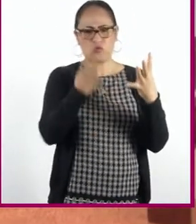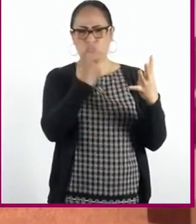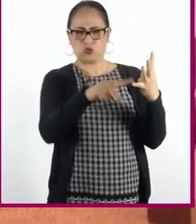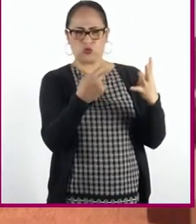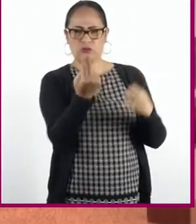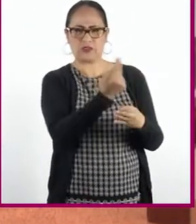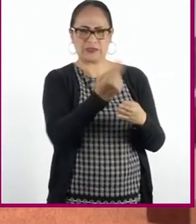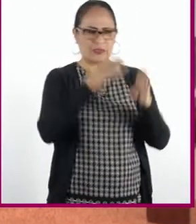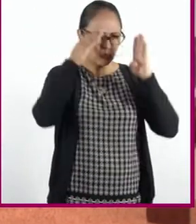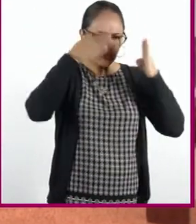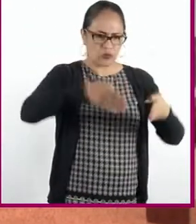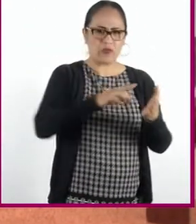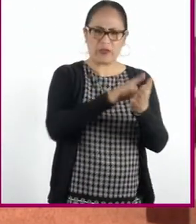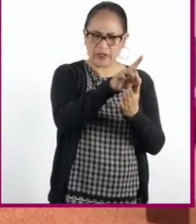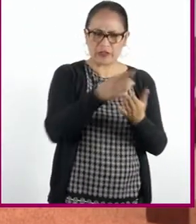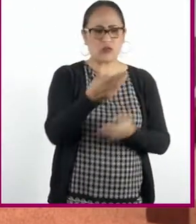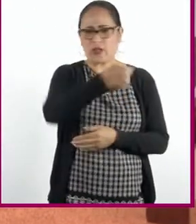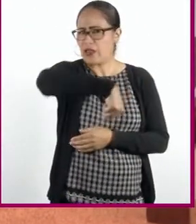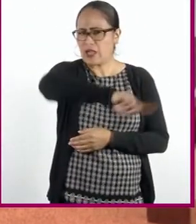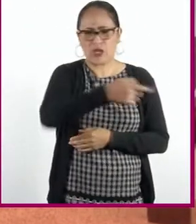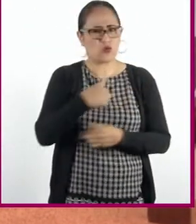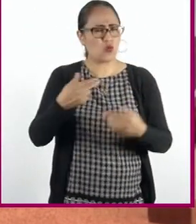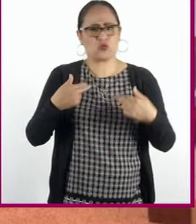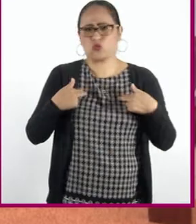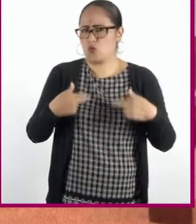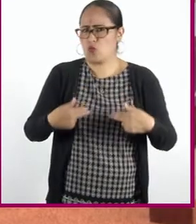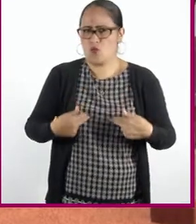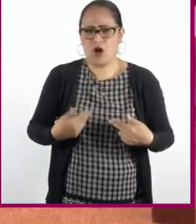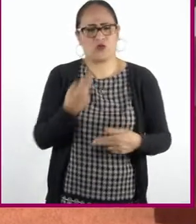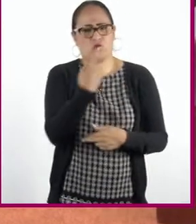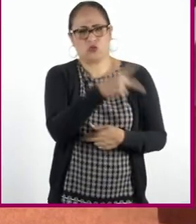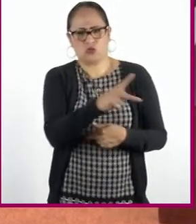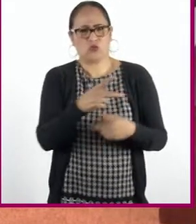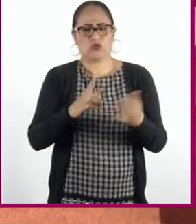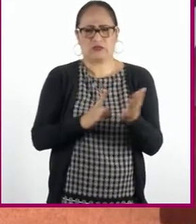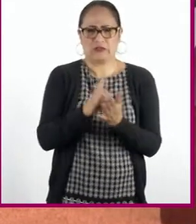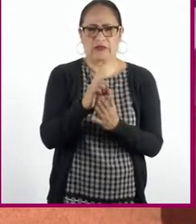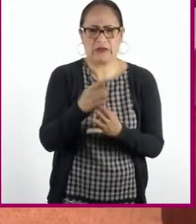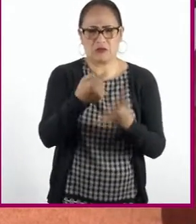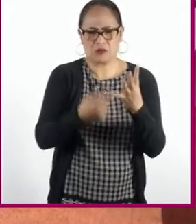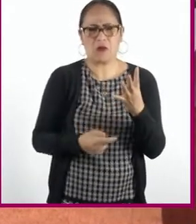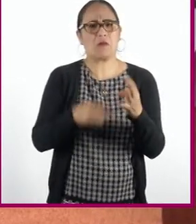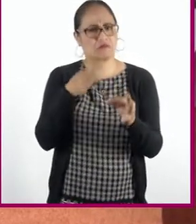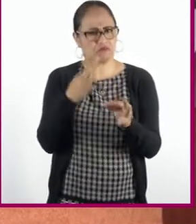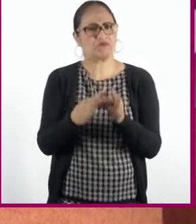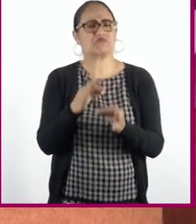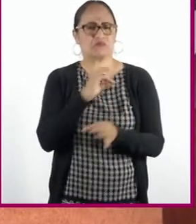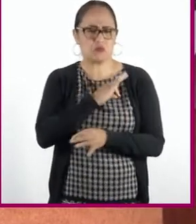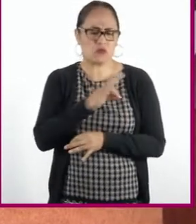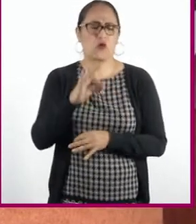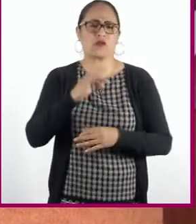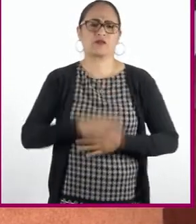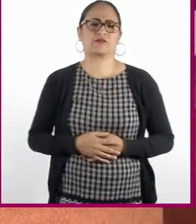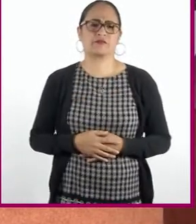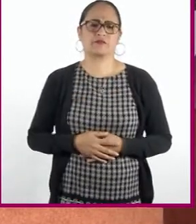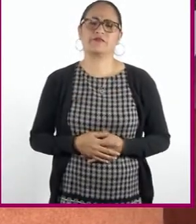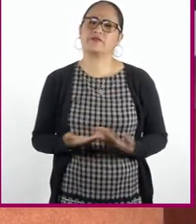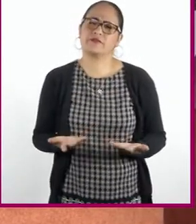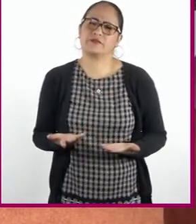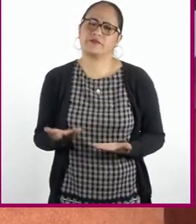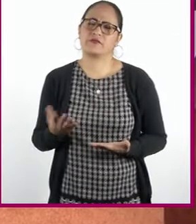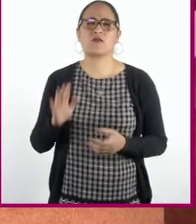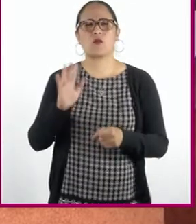especiales. Son seres humanos, titulares de sus propios derechos. Son sujetos de derechos. ¿Por qué es